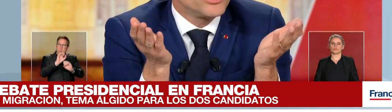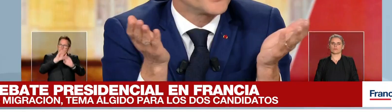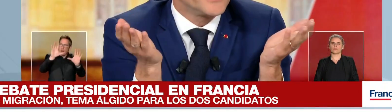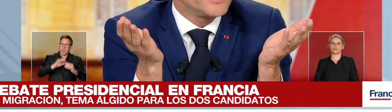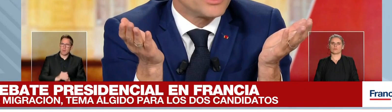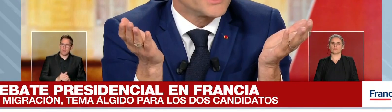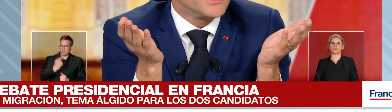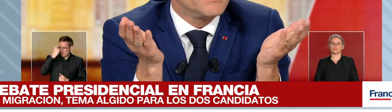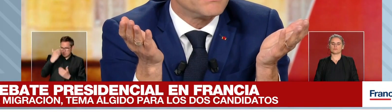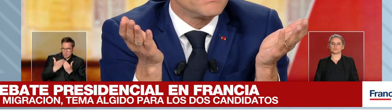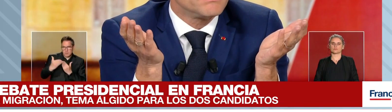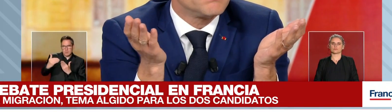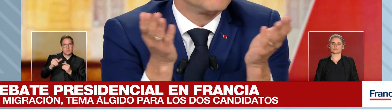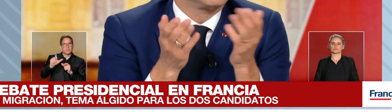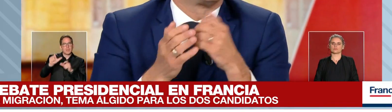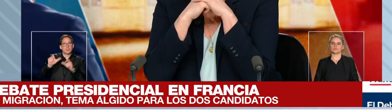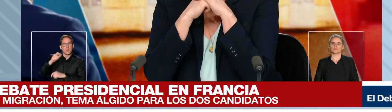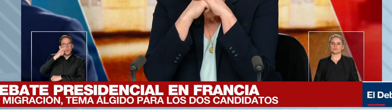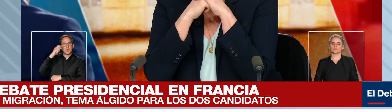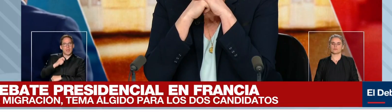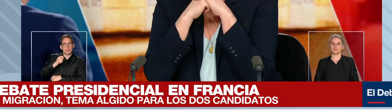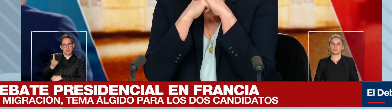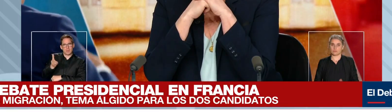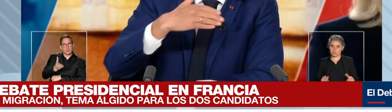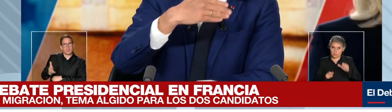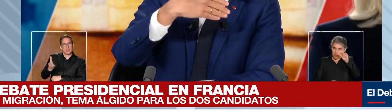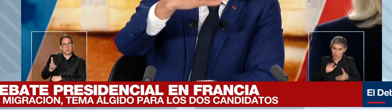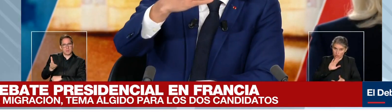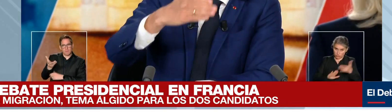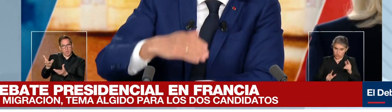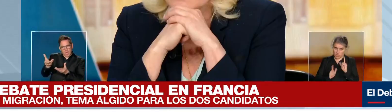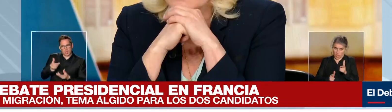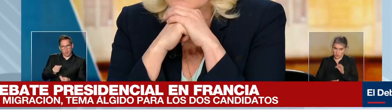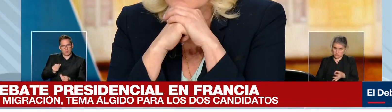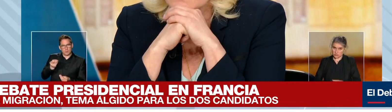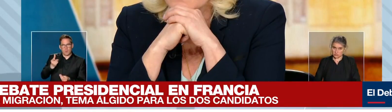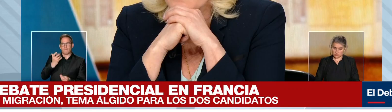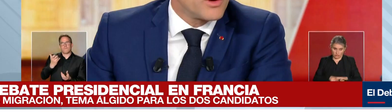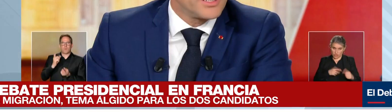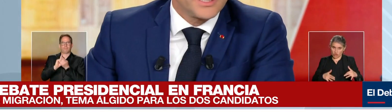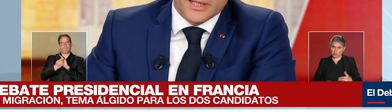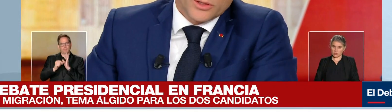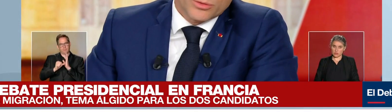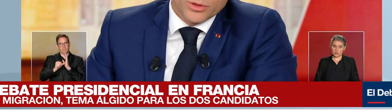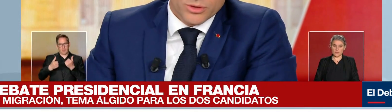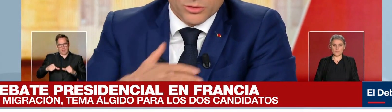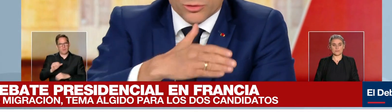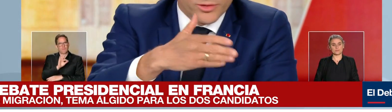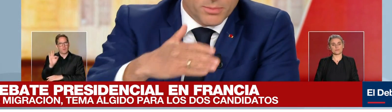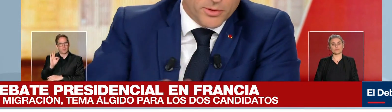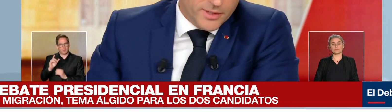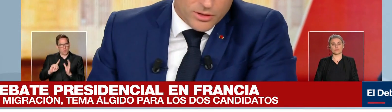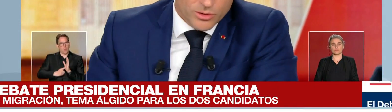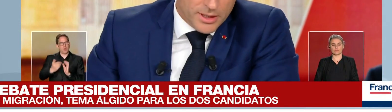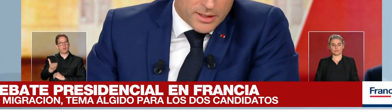también tendremos que recibir muchos ucranianos y ucranianas. Sí, que van a pedir asilo. Tomamos esta